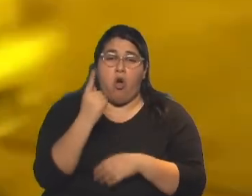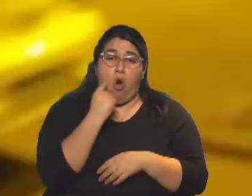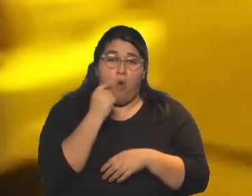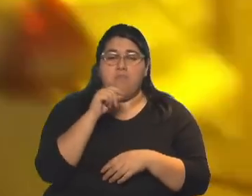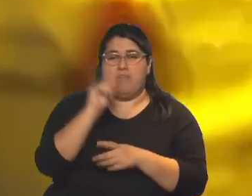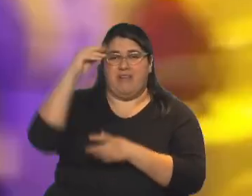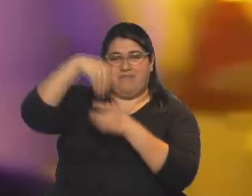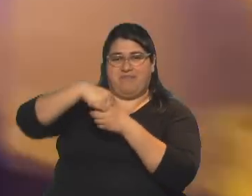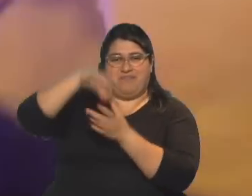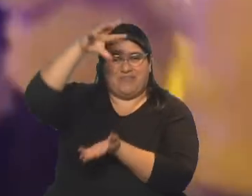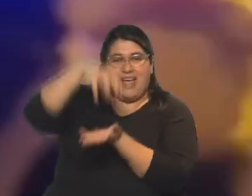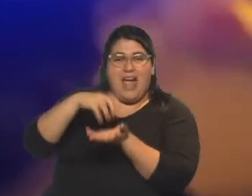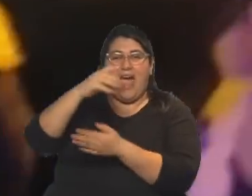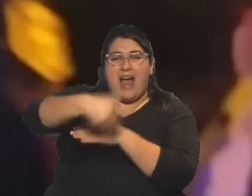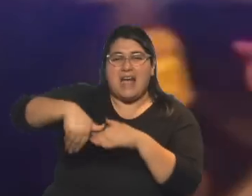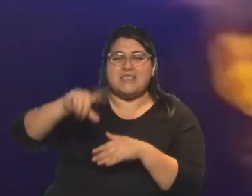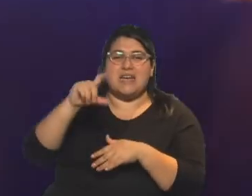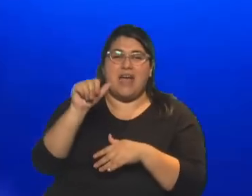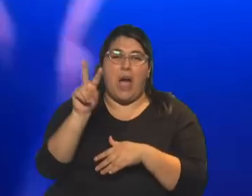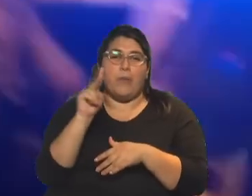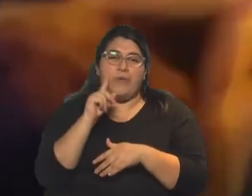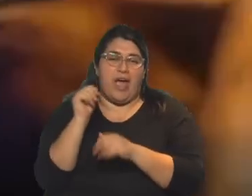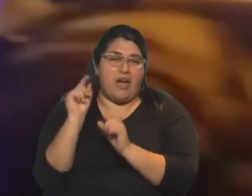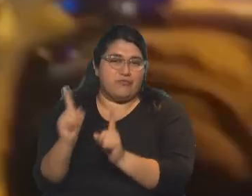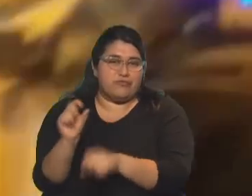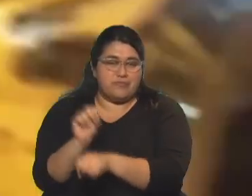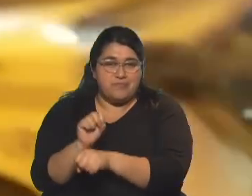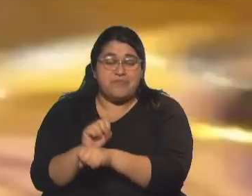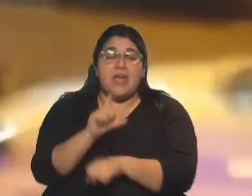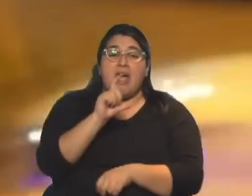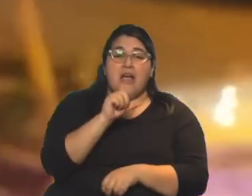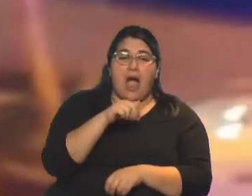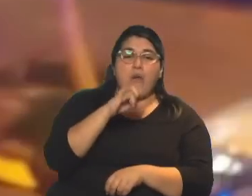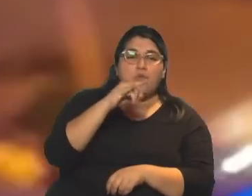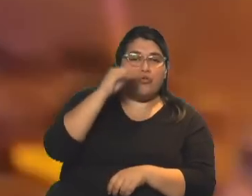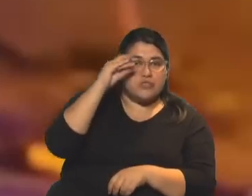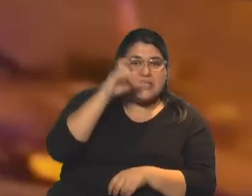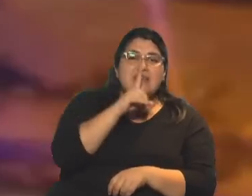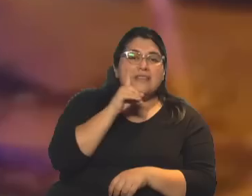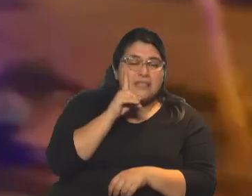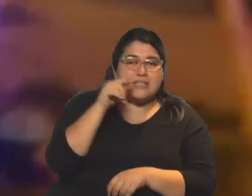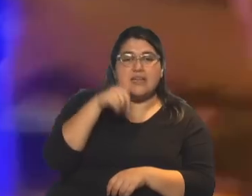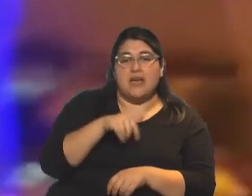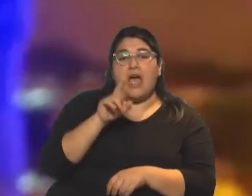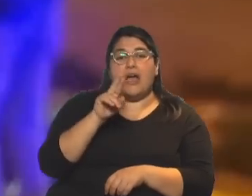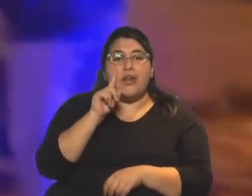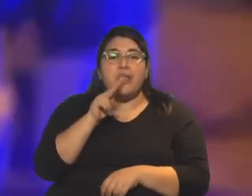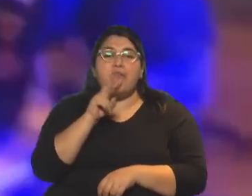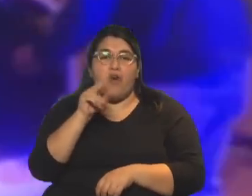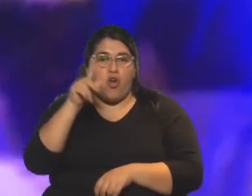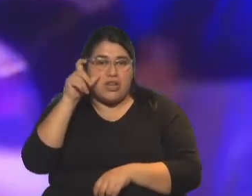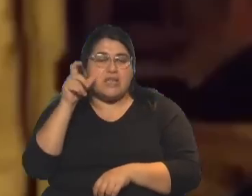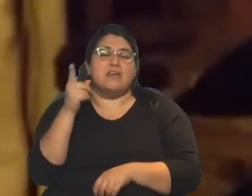alcaidía de cavia recordemos también que la jueza capuchetti y él están en este momento en la casa de la vicepresidenta cristina